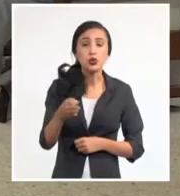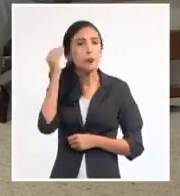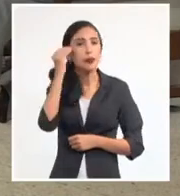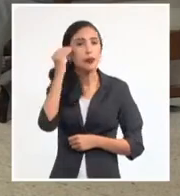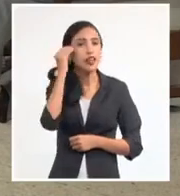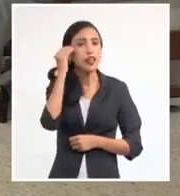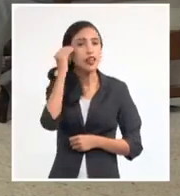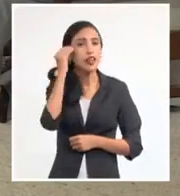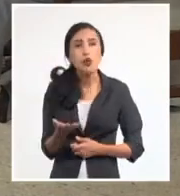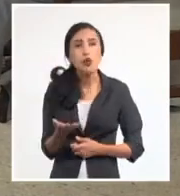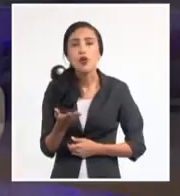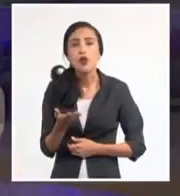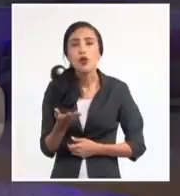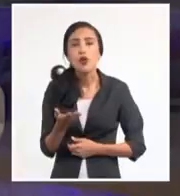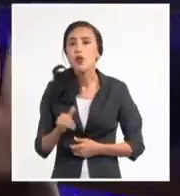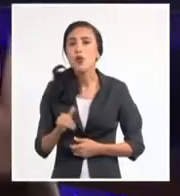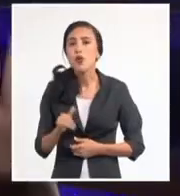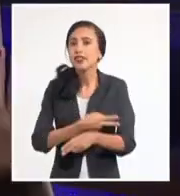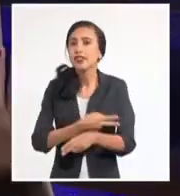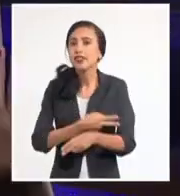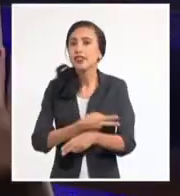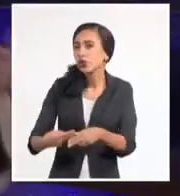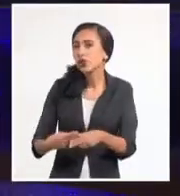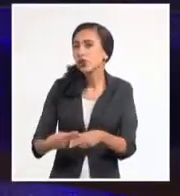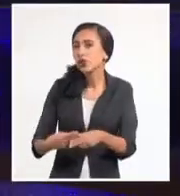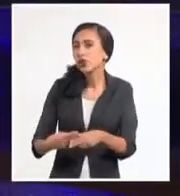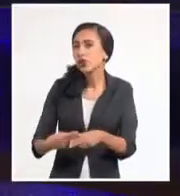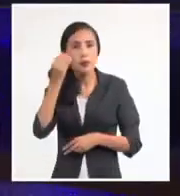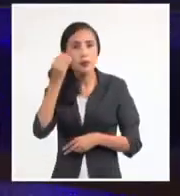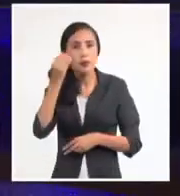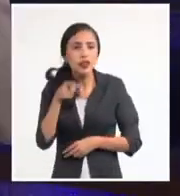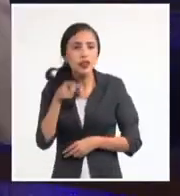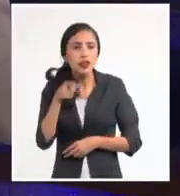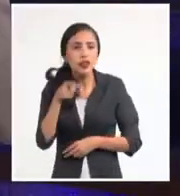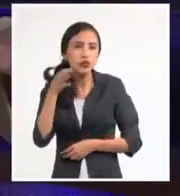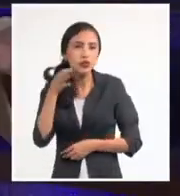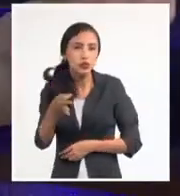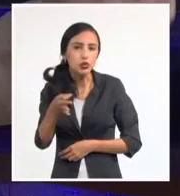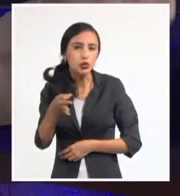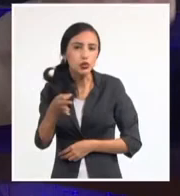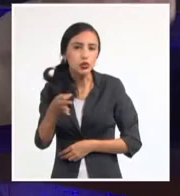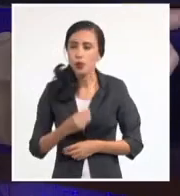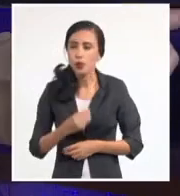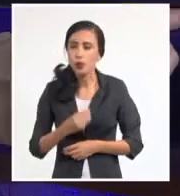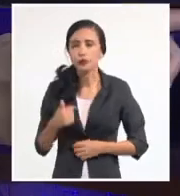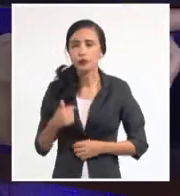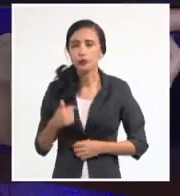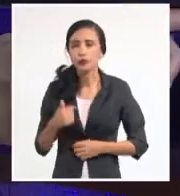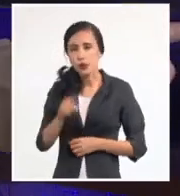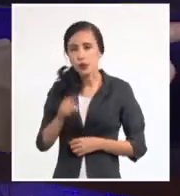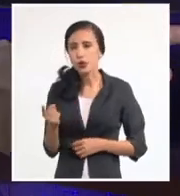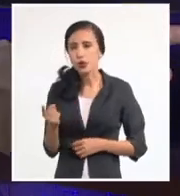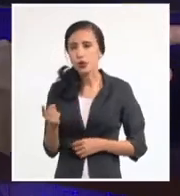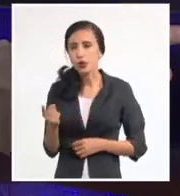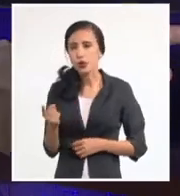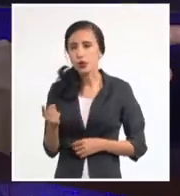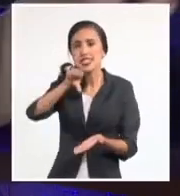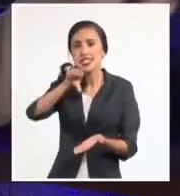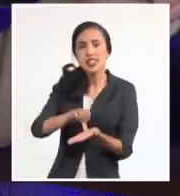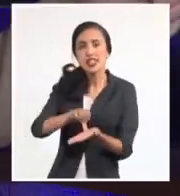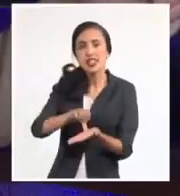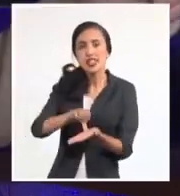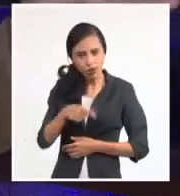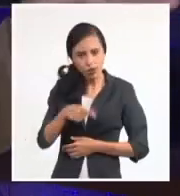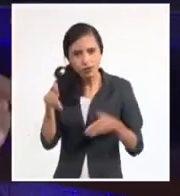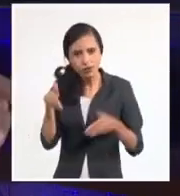también y de las vivencias y de las expectativas de los más jóvenes de nuestro país. Les pregunto, ¿han estado en el Centro Fidel Castro?